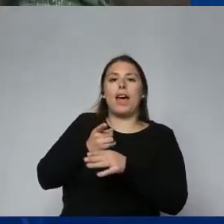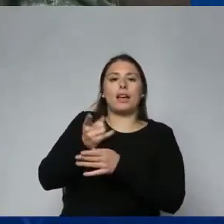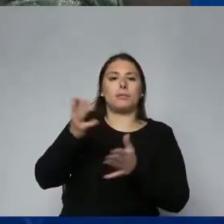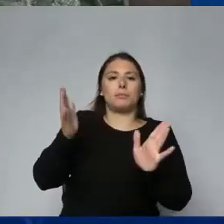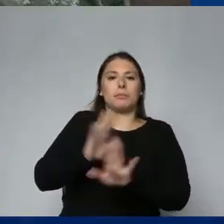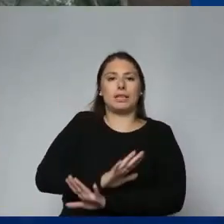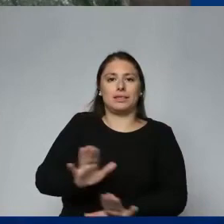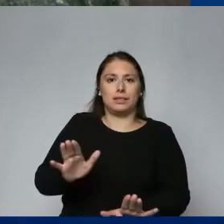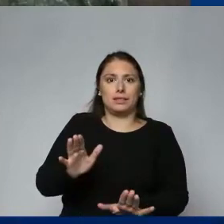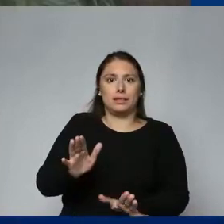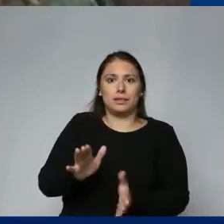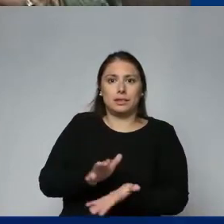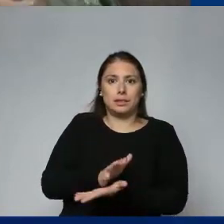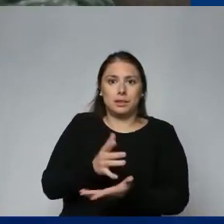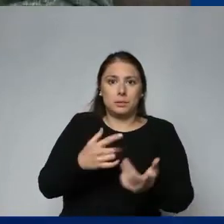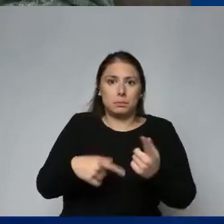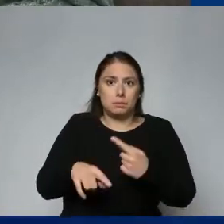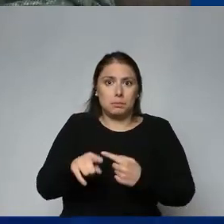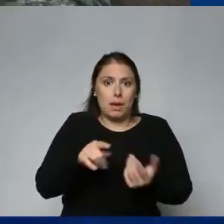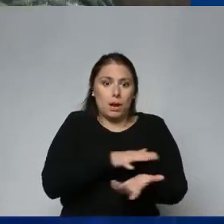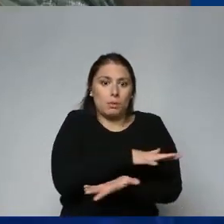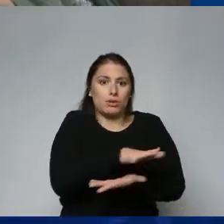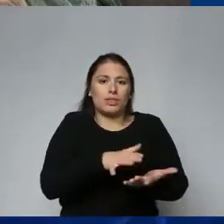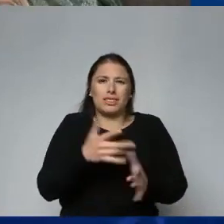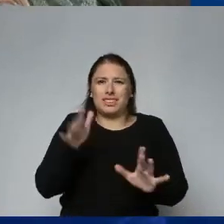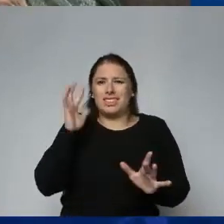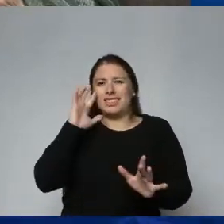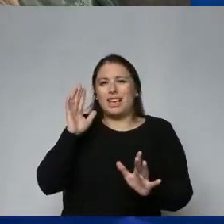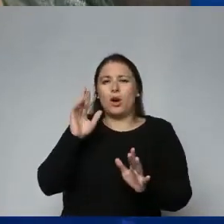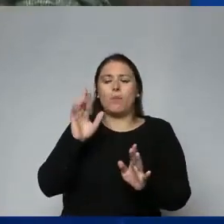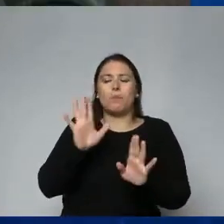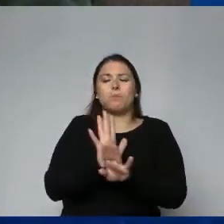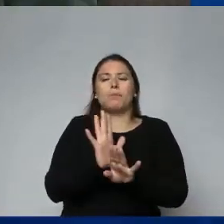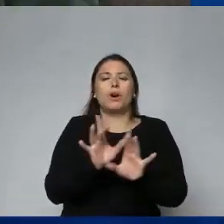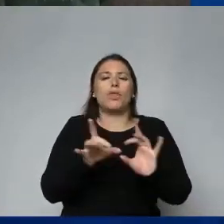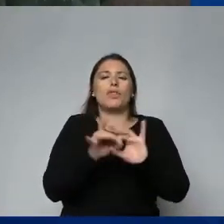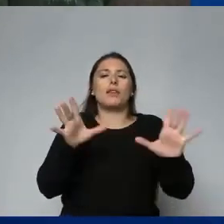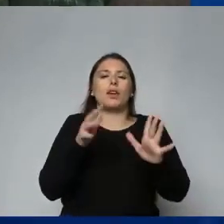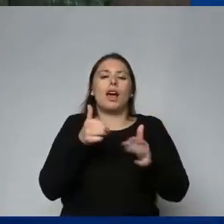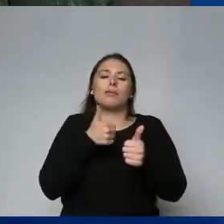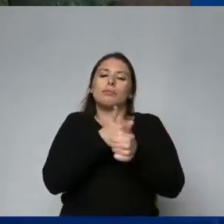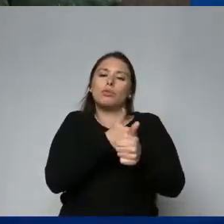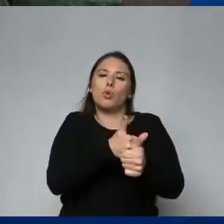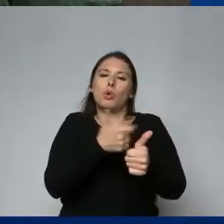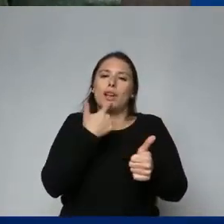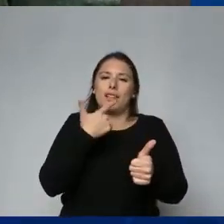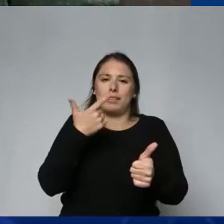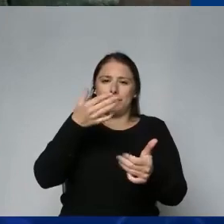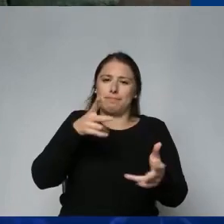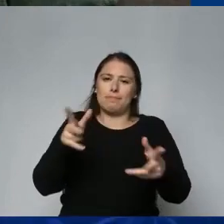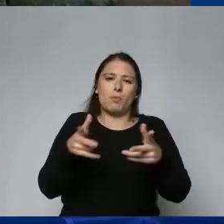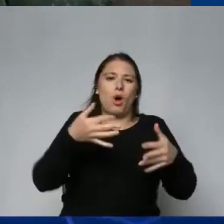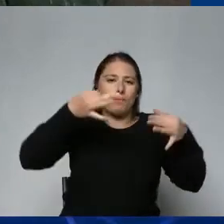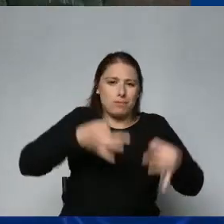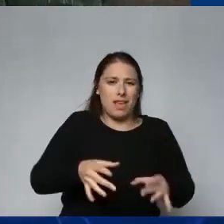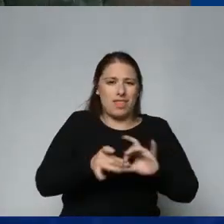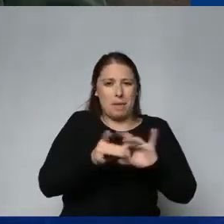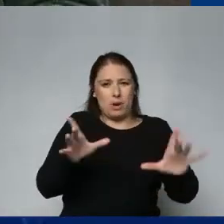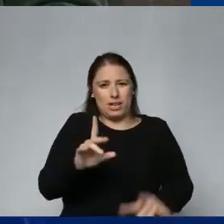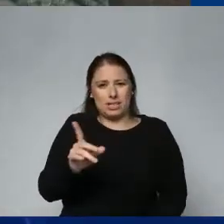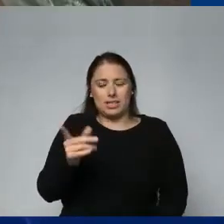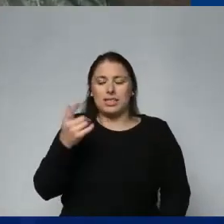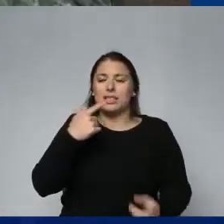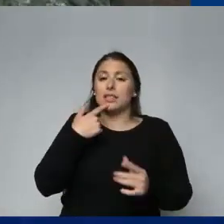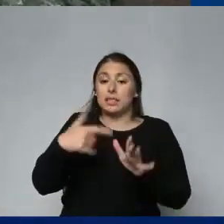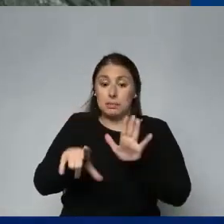estaban, no hay nadie que... Era una democracia tutelada, muy parcial. Claro, pero además la misma ley dice que